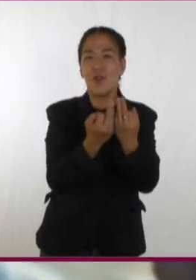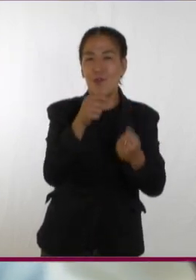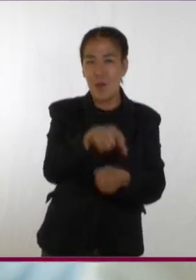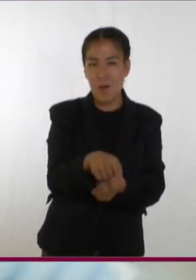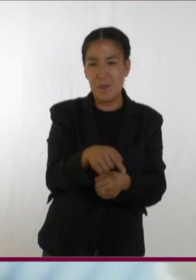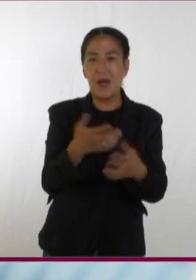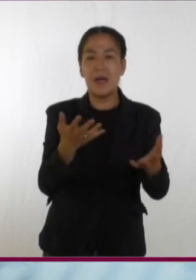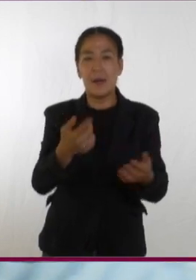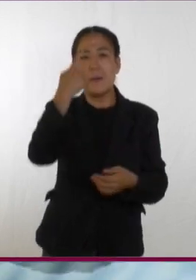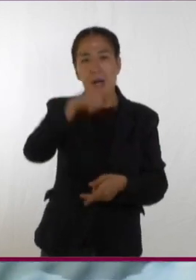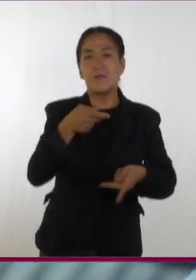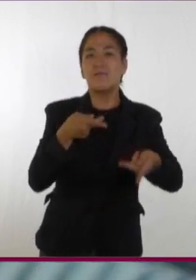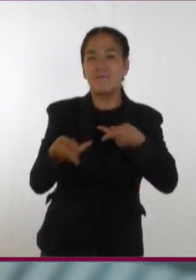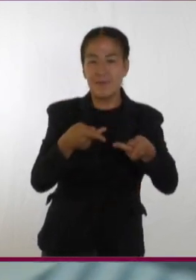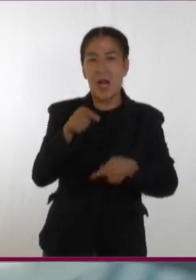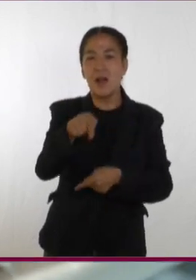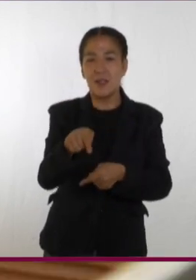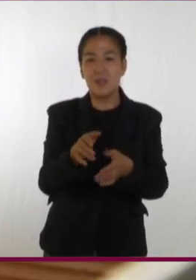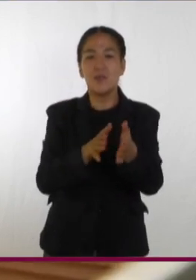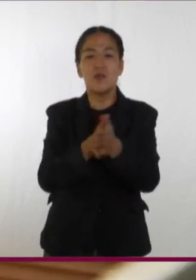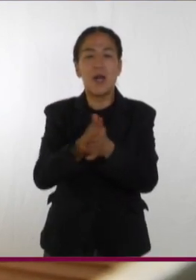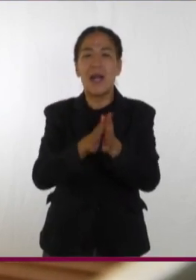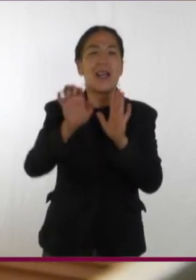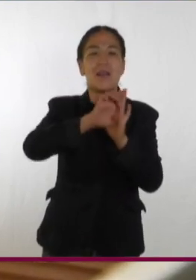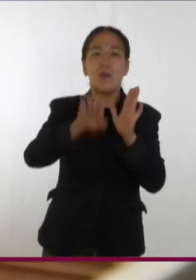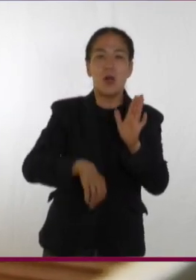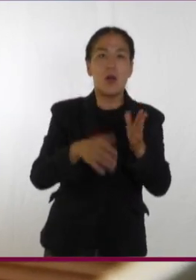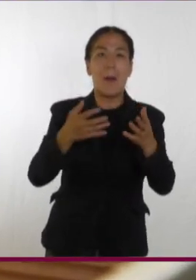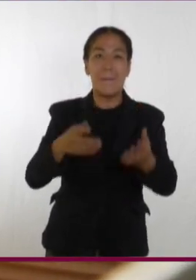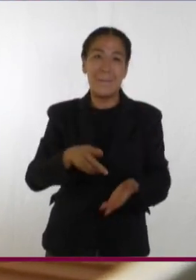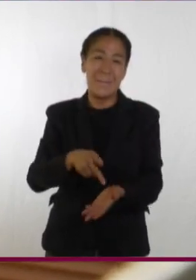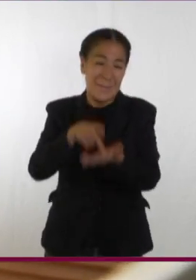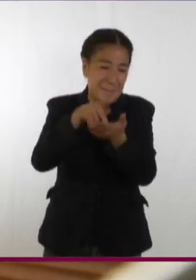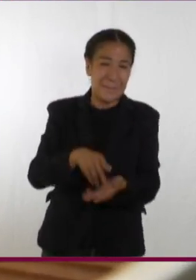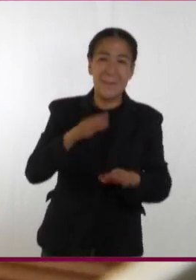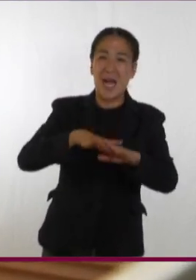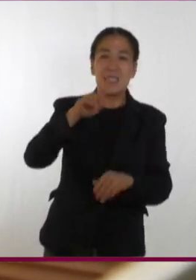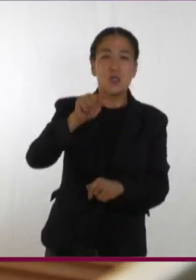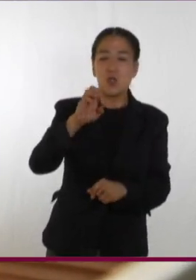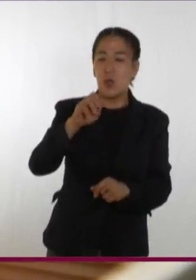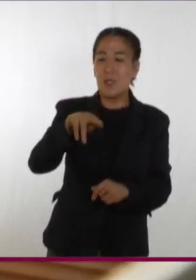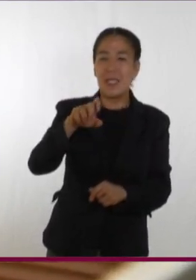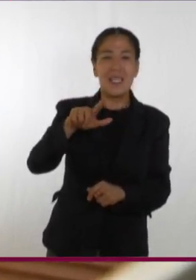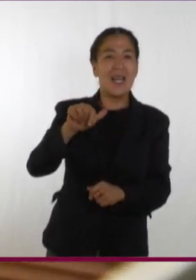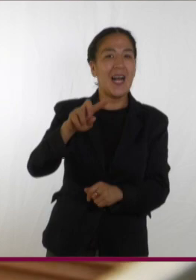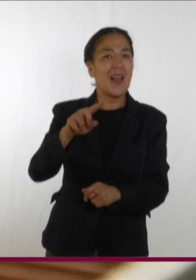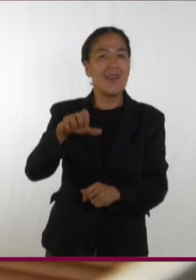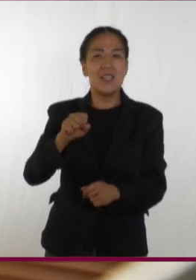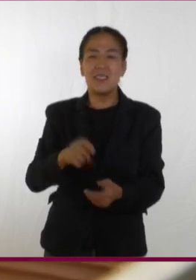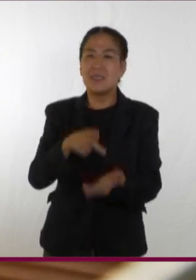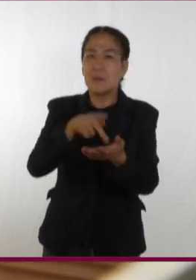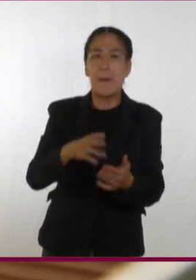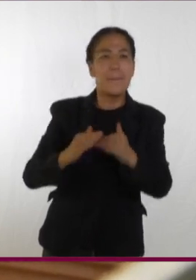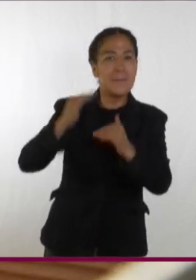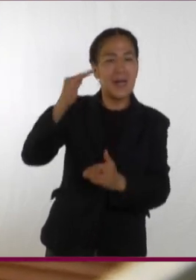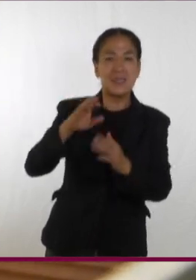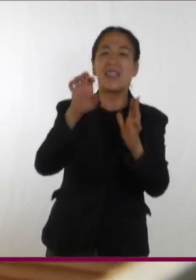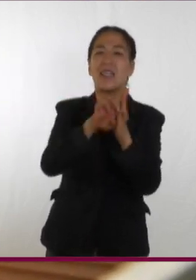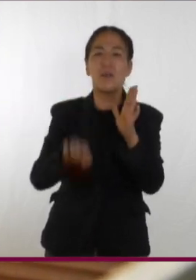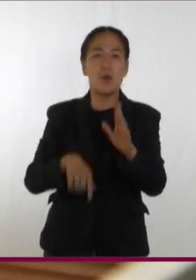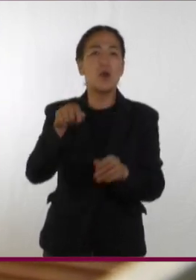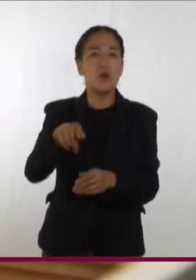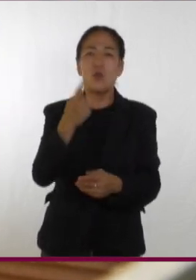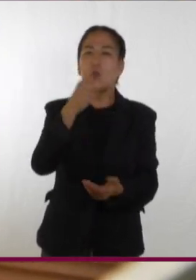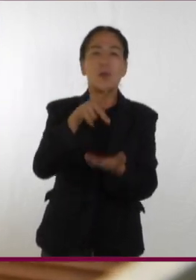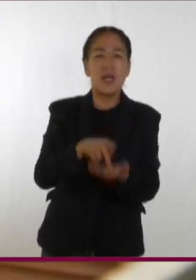la infraestructura para poder procesar. A veces hablamos de toneladas de chocolate. ¿Vale? Entonces, en el